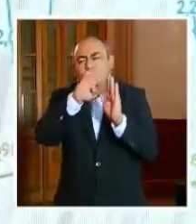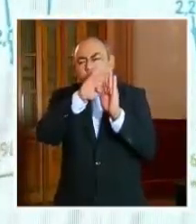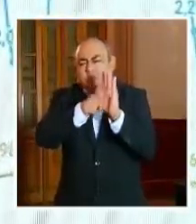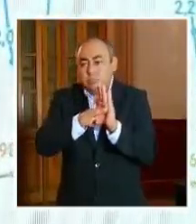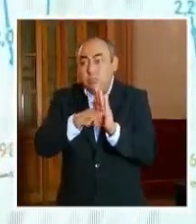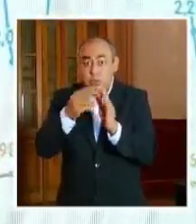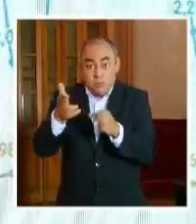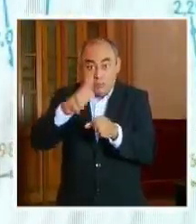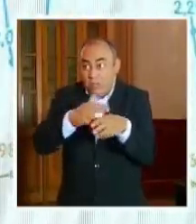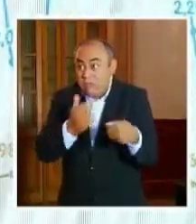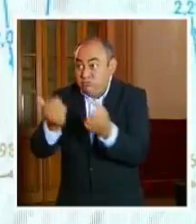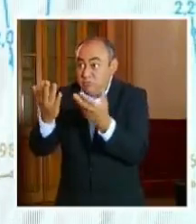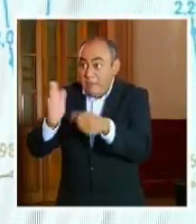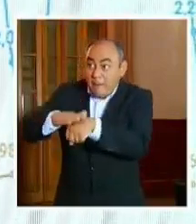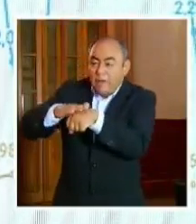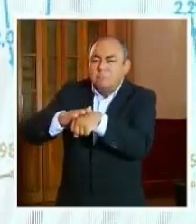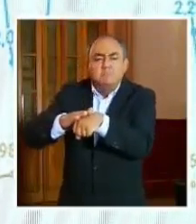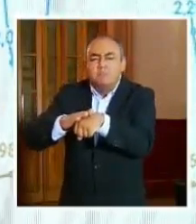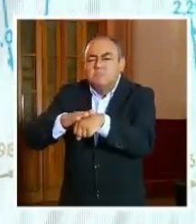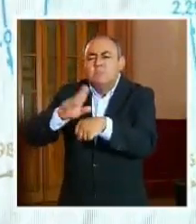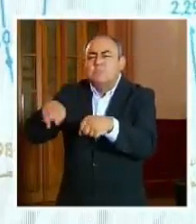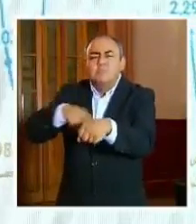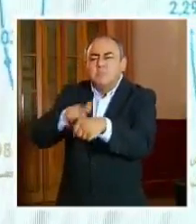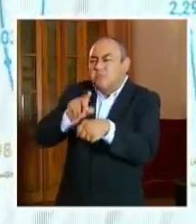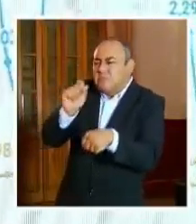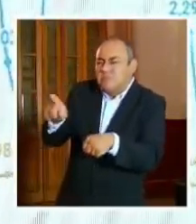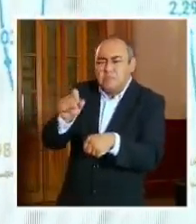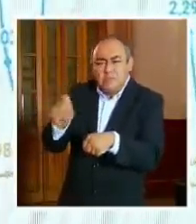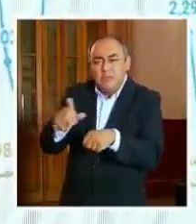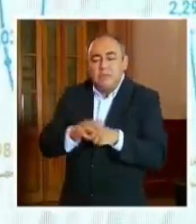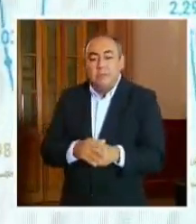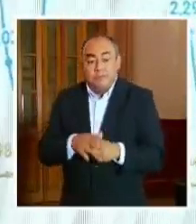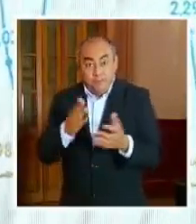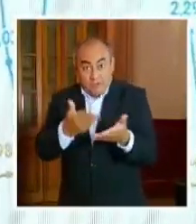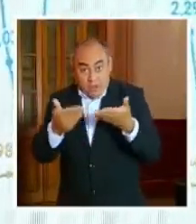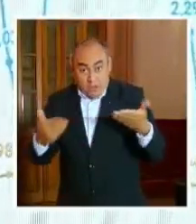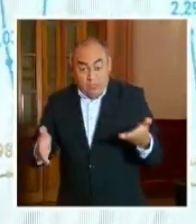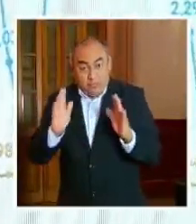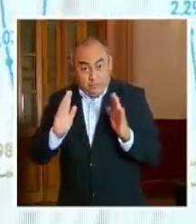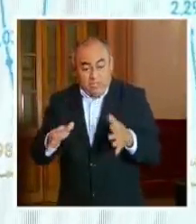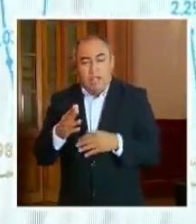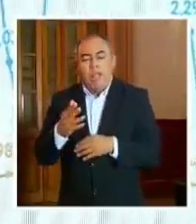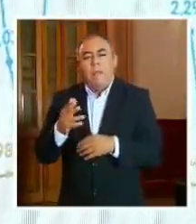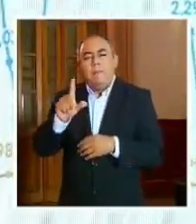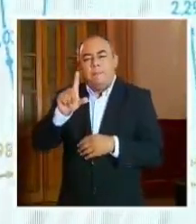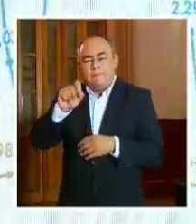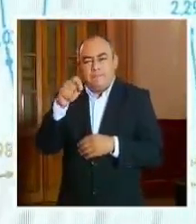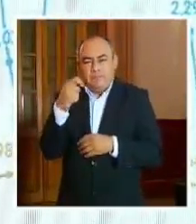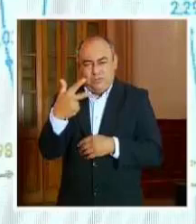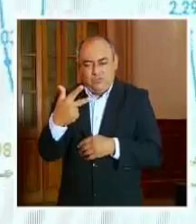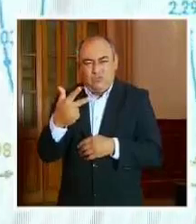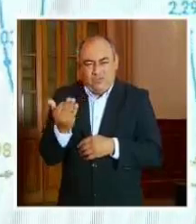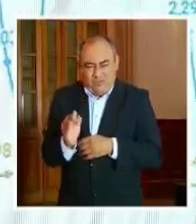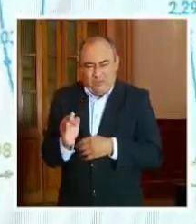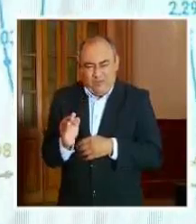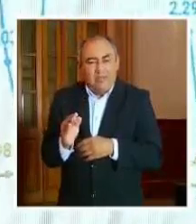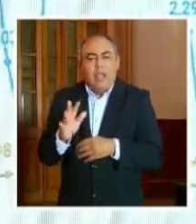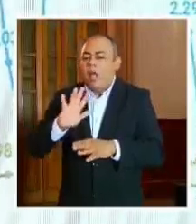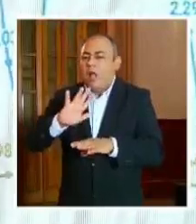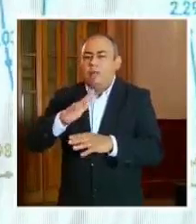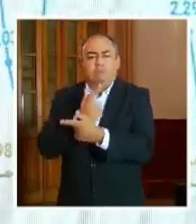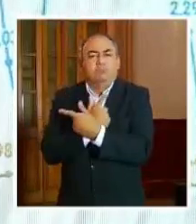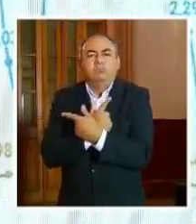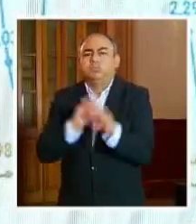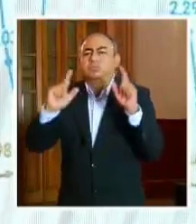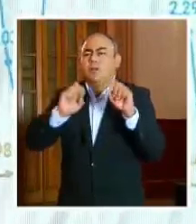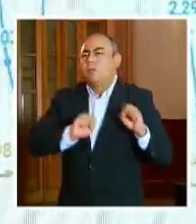este momento que iniciamos con la apertura de los aforos, el 28 de febrero, pues vamos a estar observando